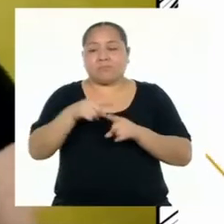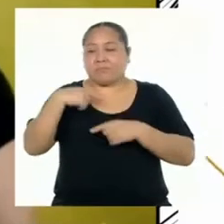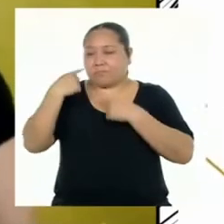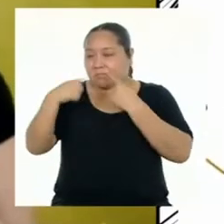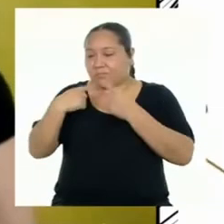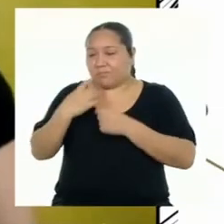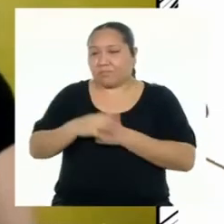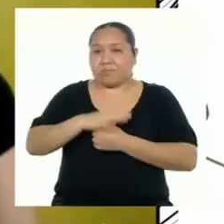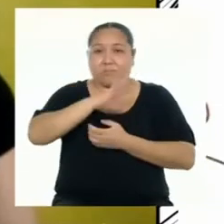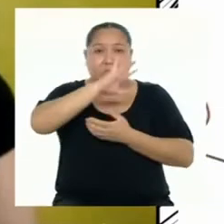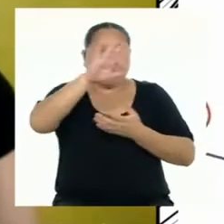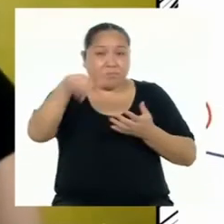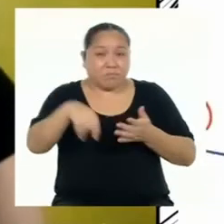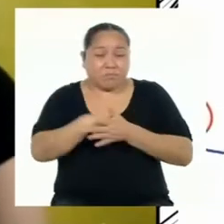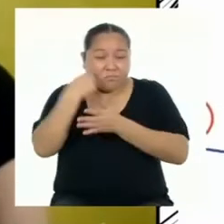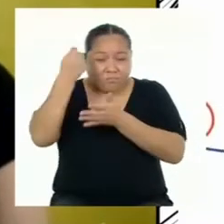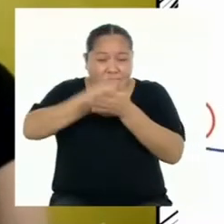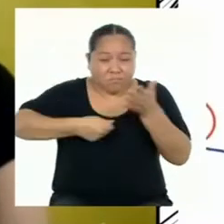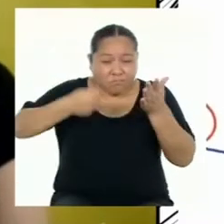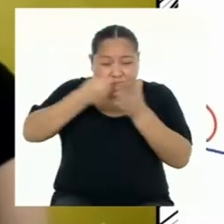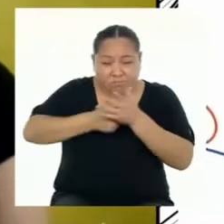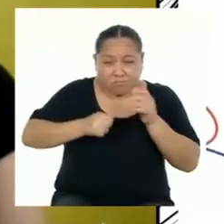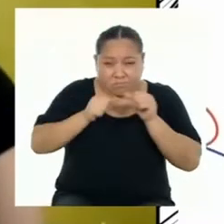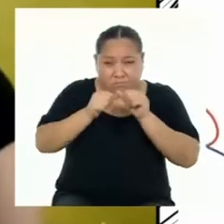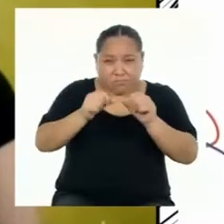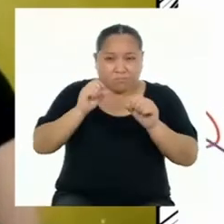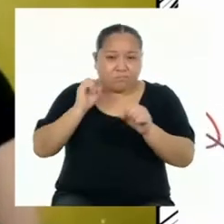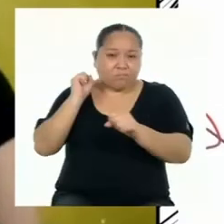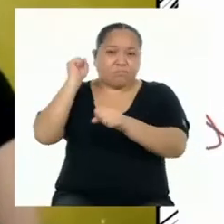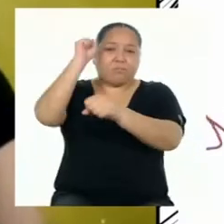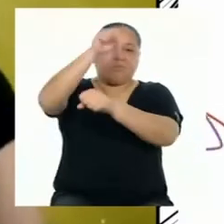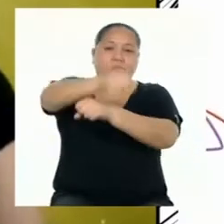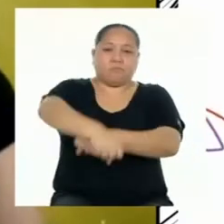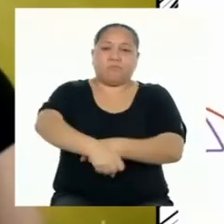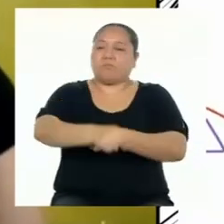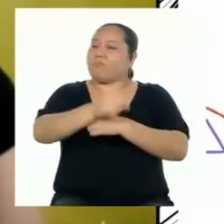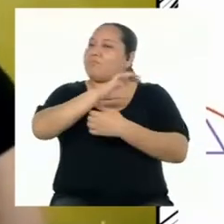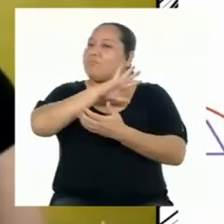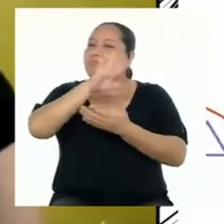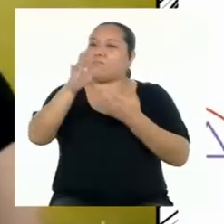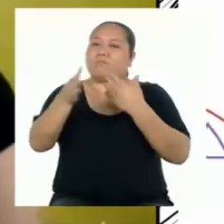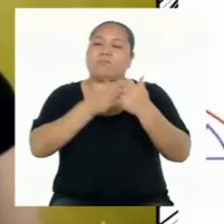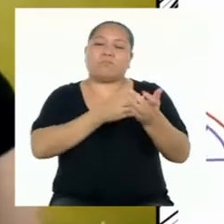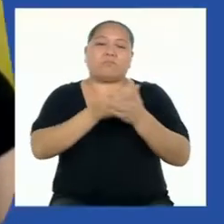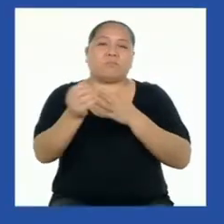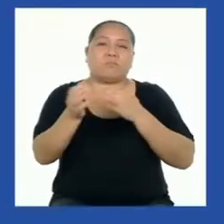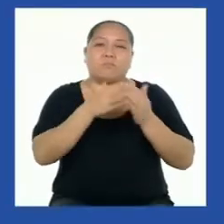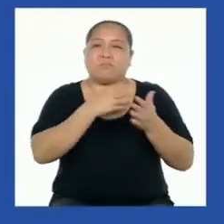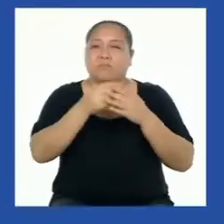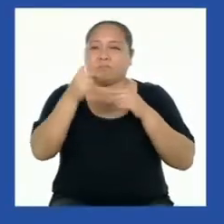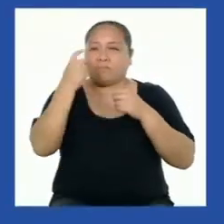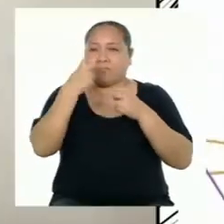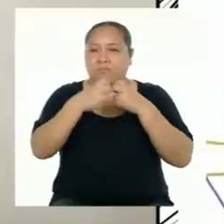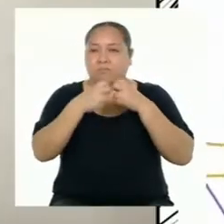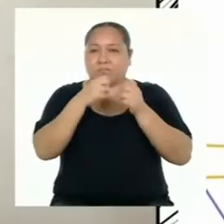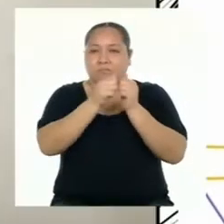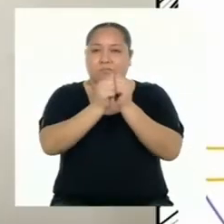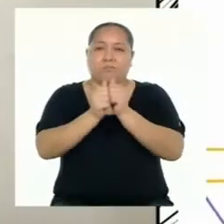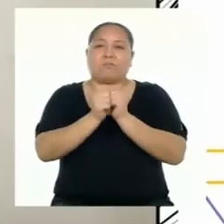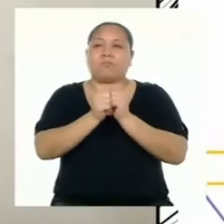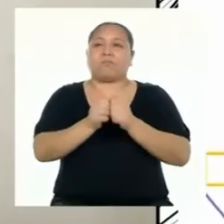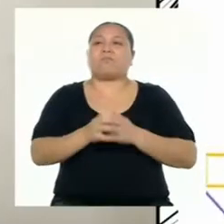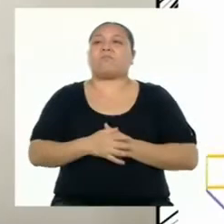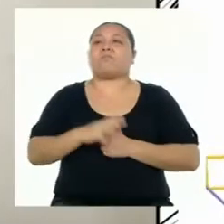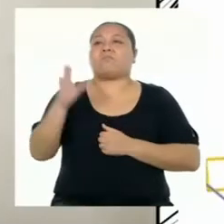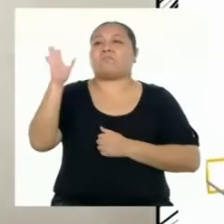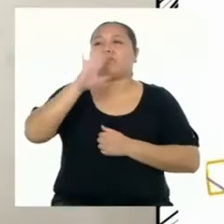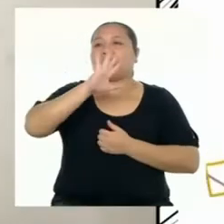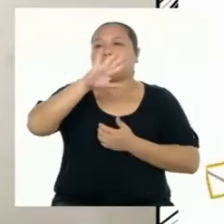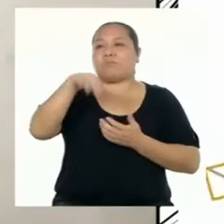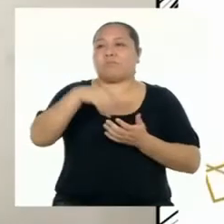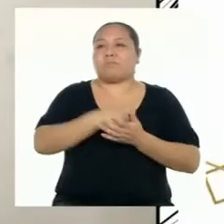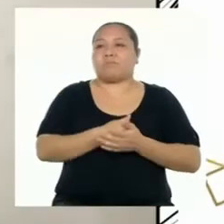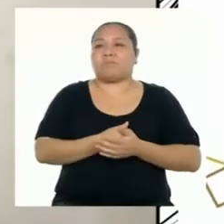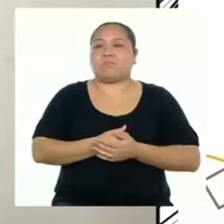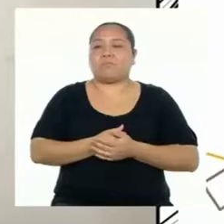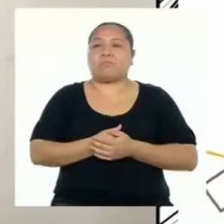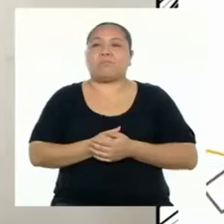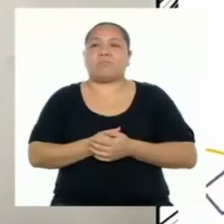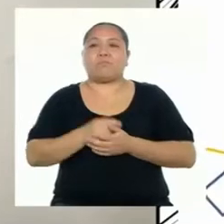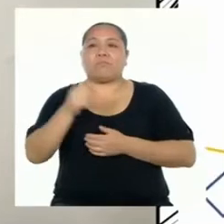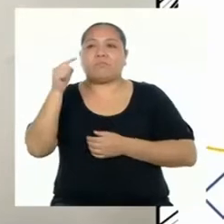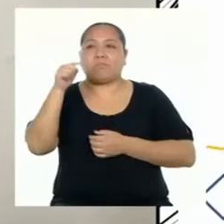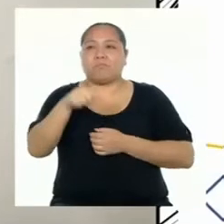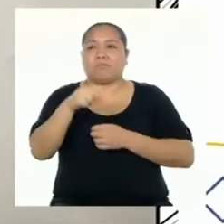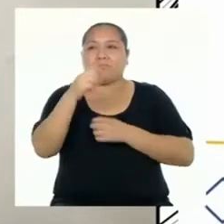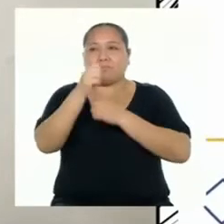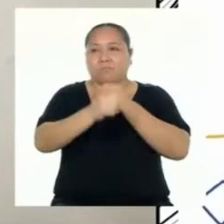todas ponemos de nuestra parte, vamos a lograr superar todas las dificultades juntos. Hola a todos.